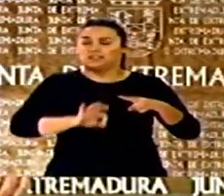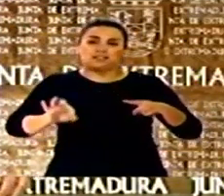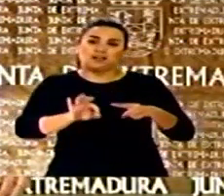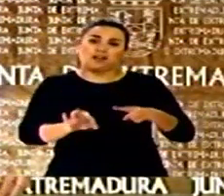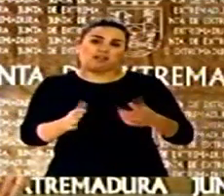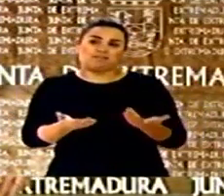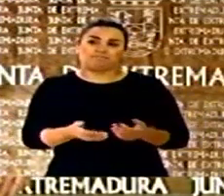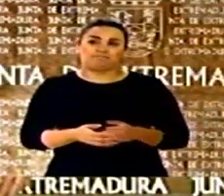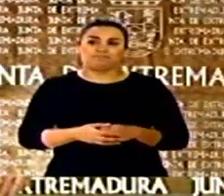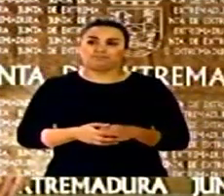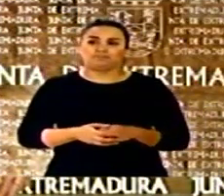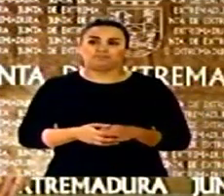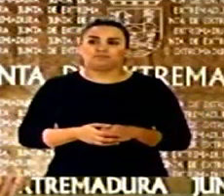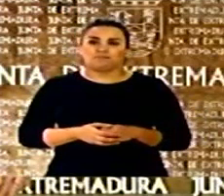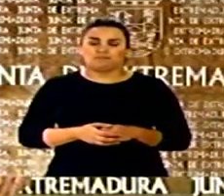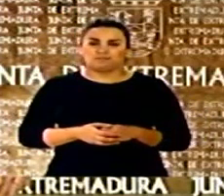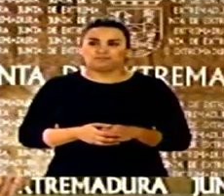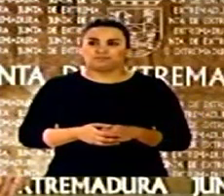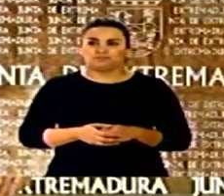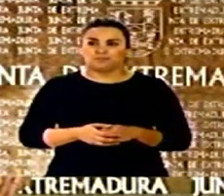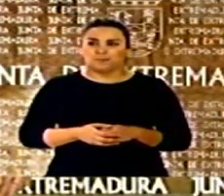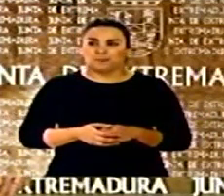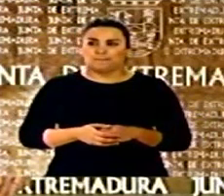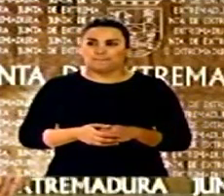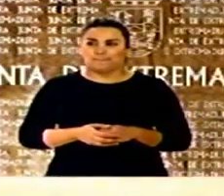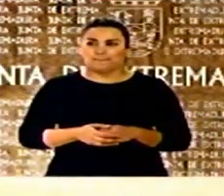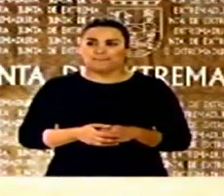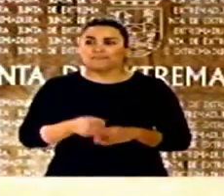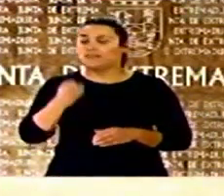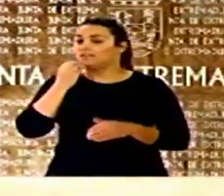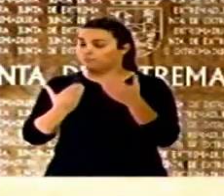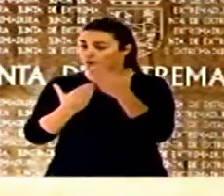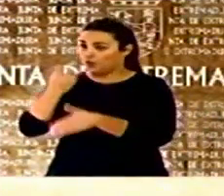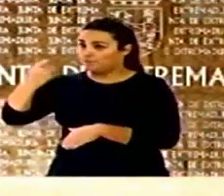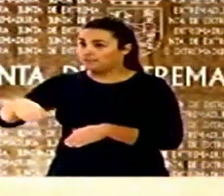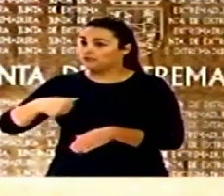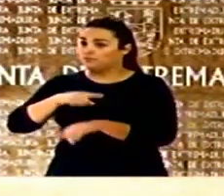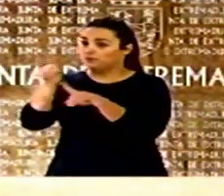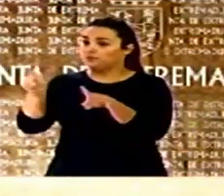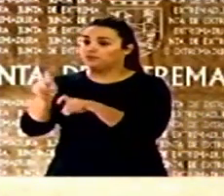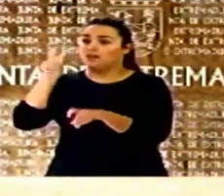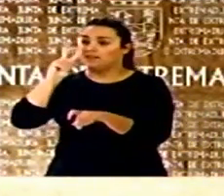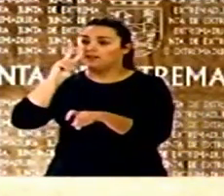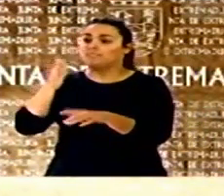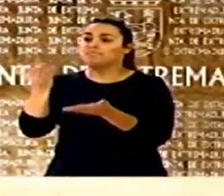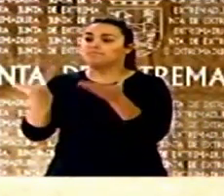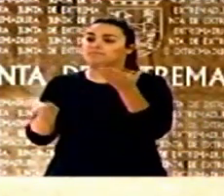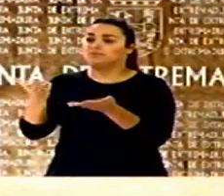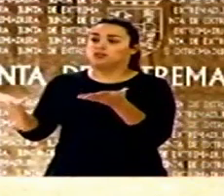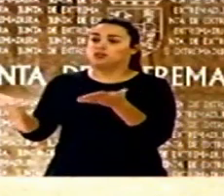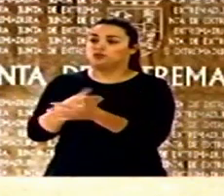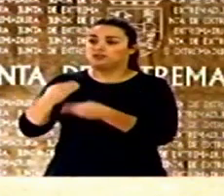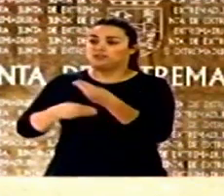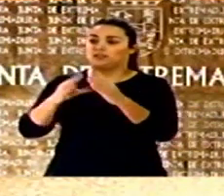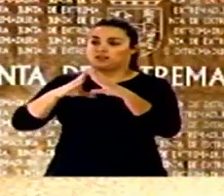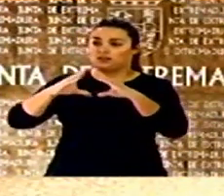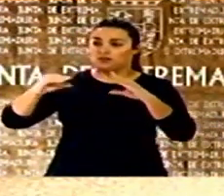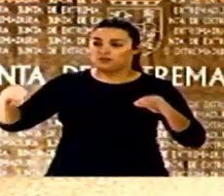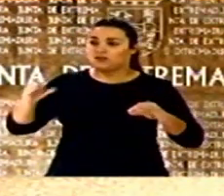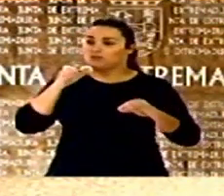Porque hemos tenido que hacer todo eso con 2 años sin poder tocar los presupuestos, es decir, uno de ellos